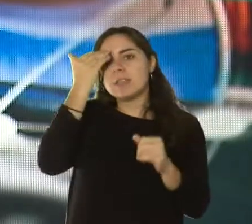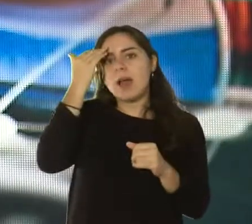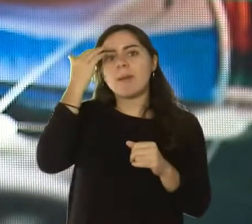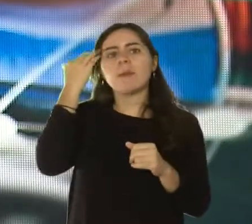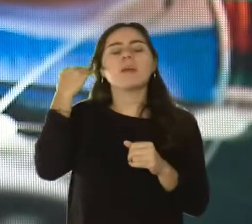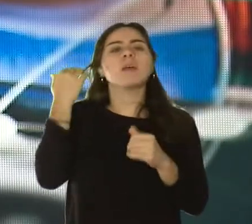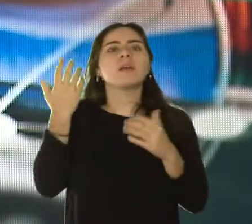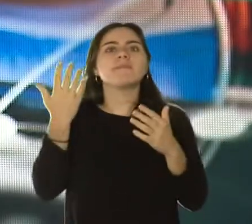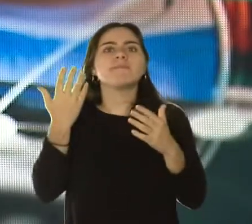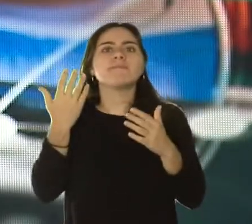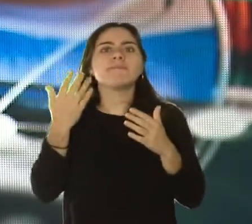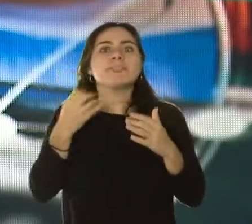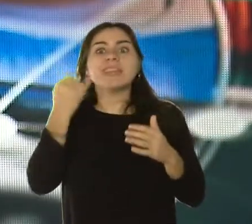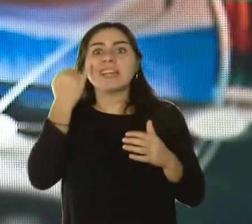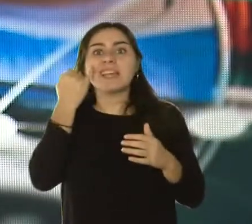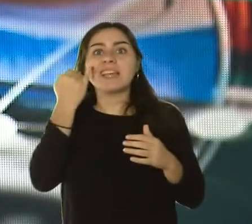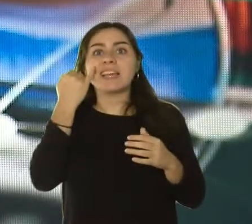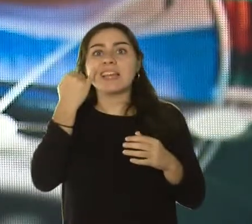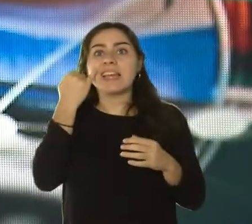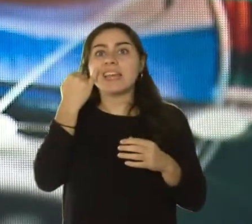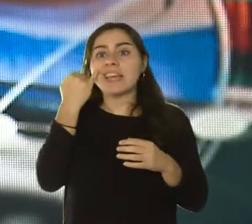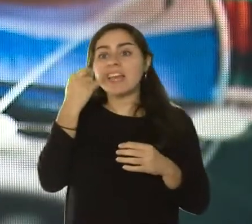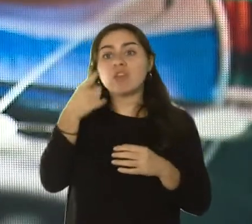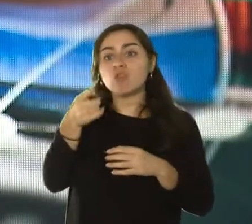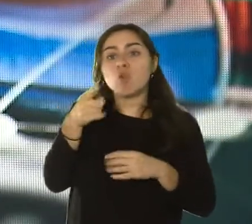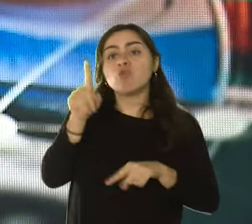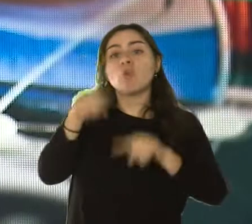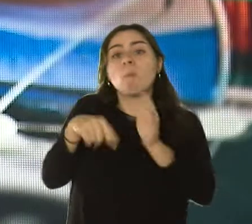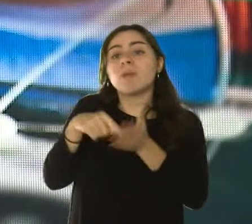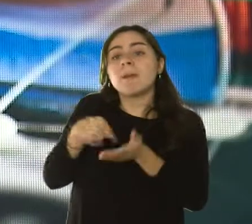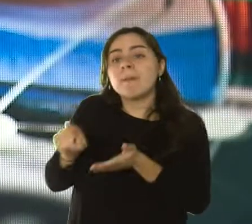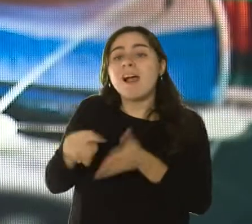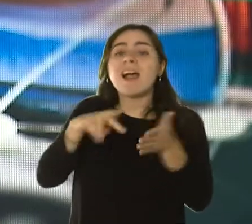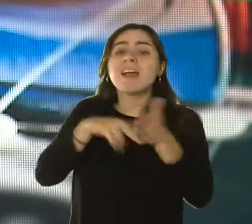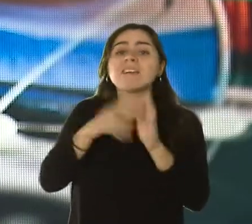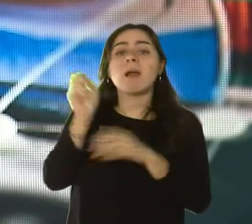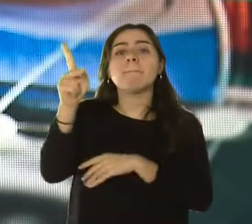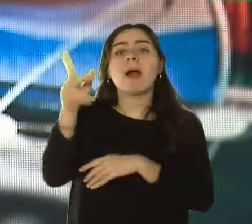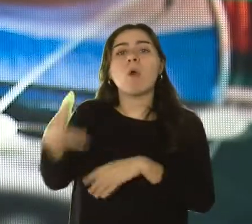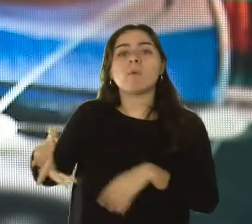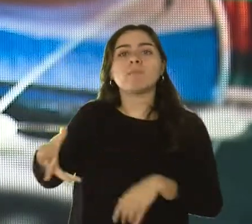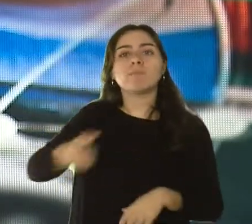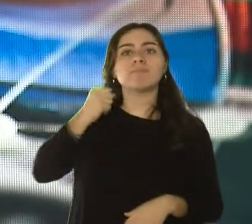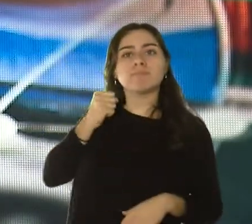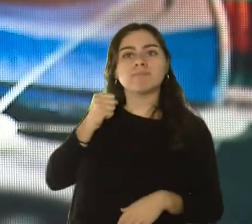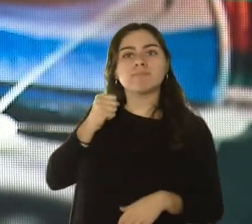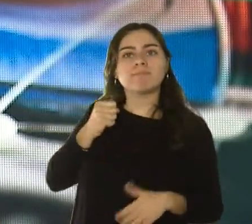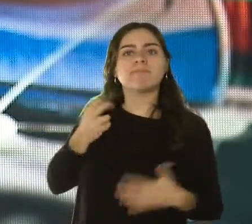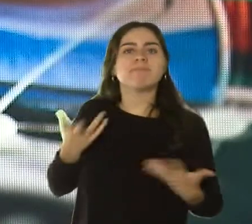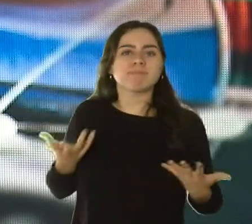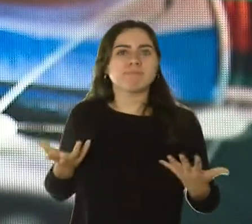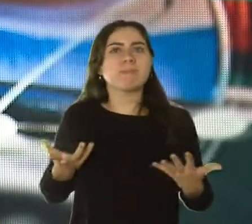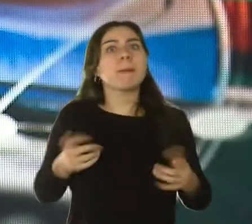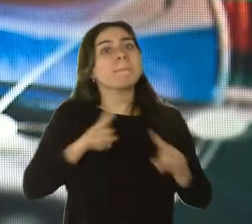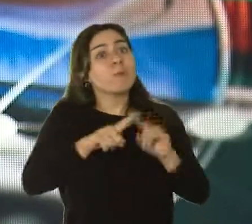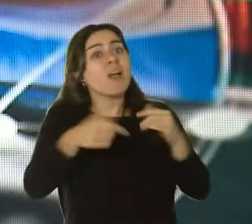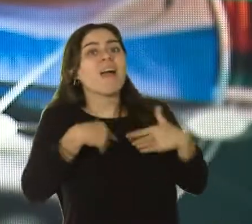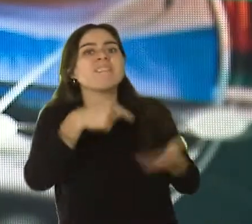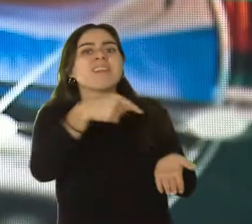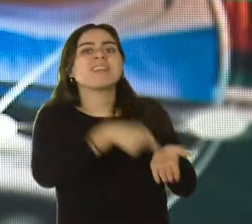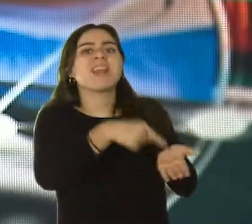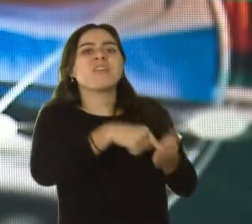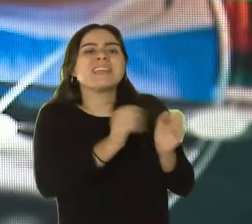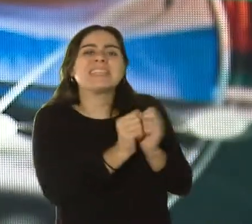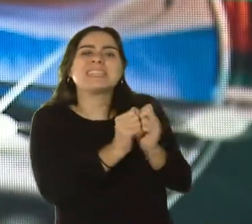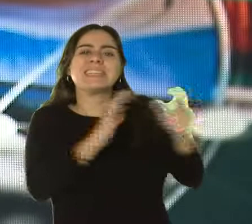duda que si tú no pagas, el banco lo puede retomar, lo puede retrotraer. Pero también existen las deudas que no